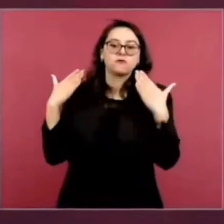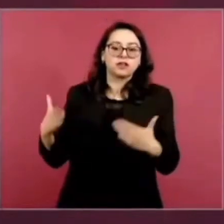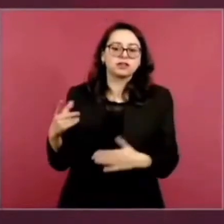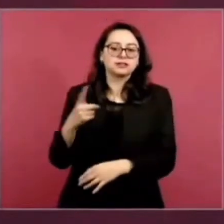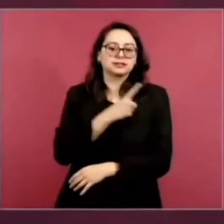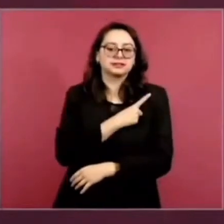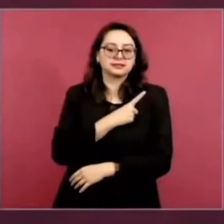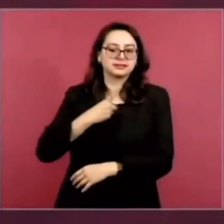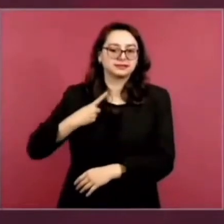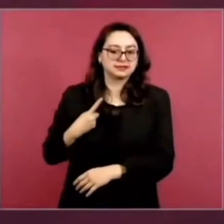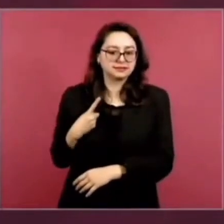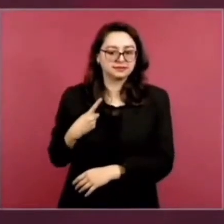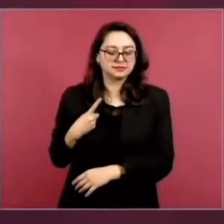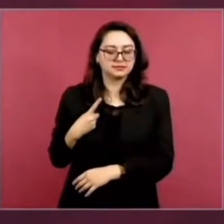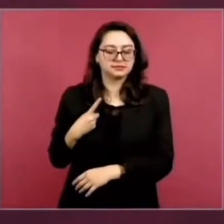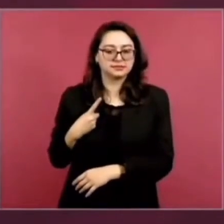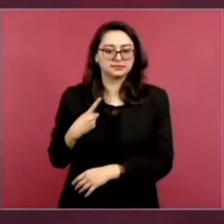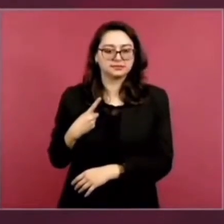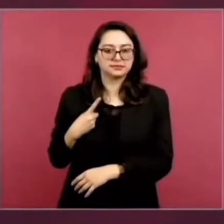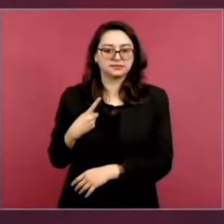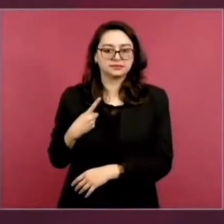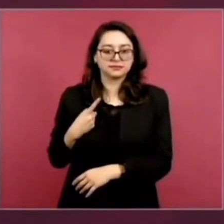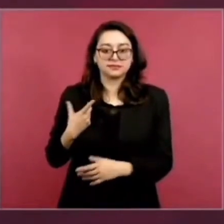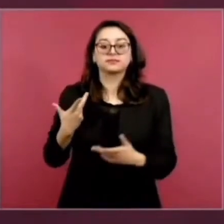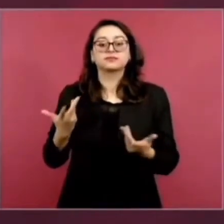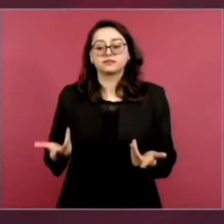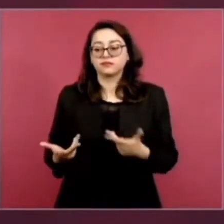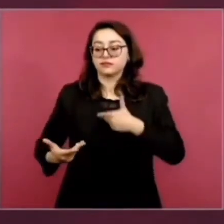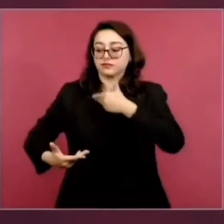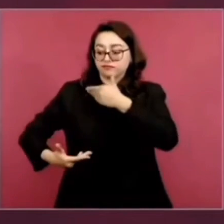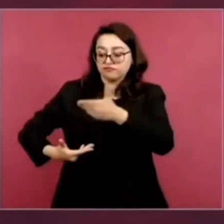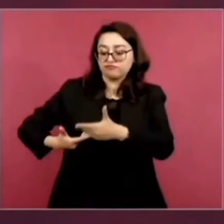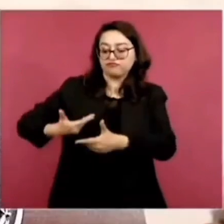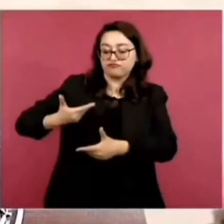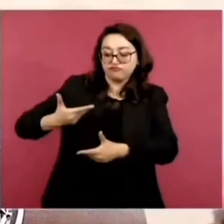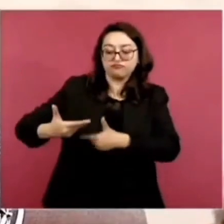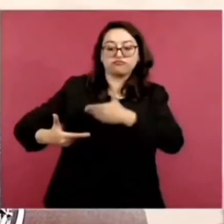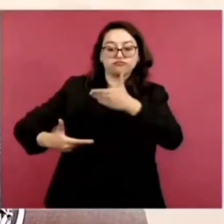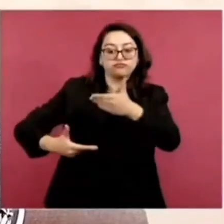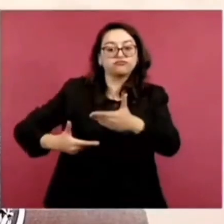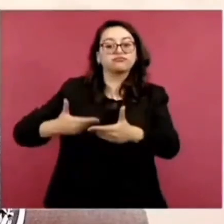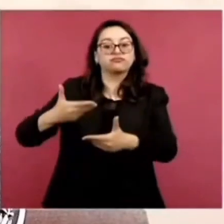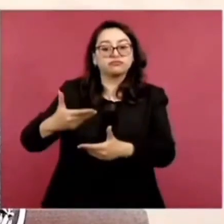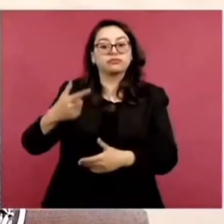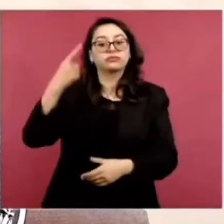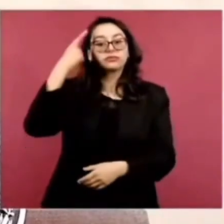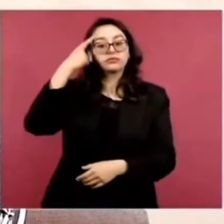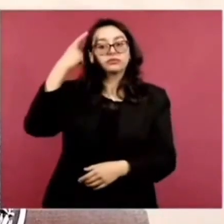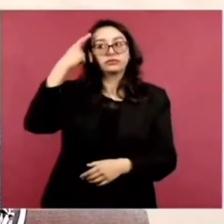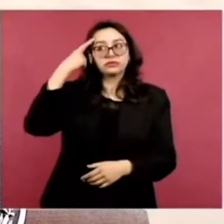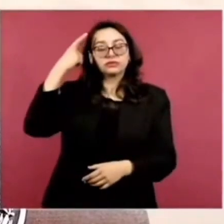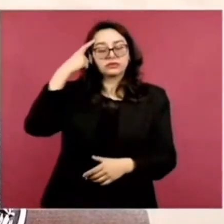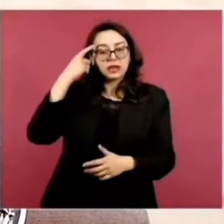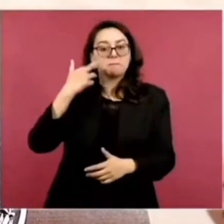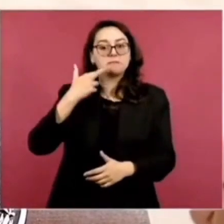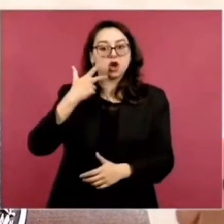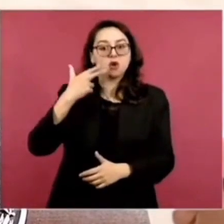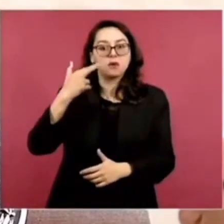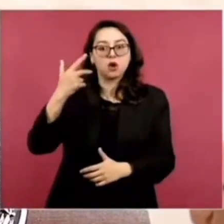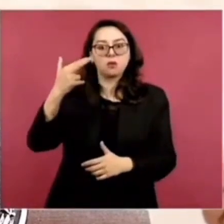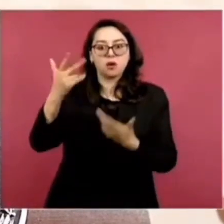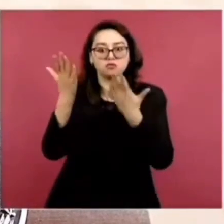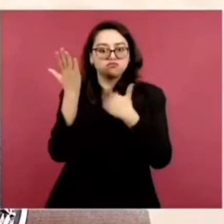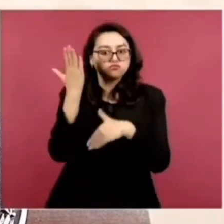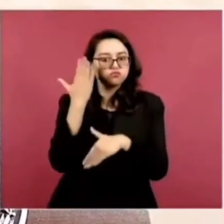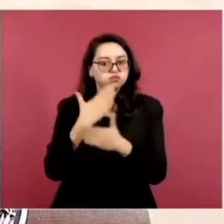se han logrado cambios, sobre todo cambios de mentalidad en